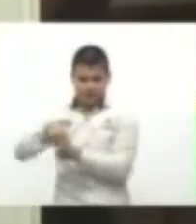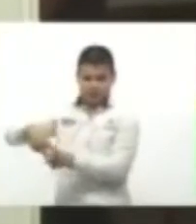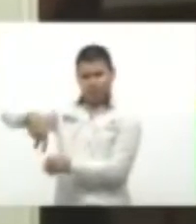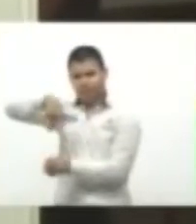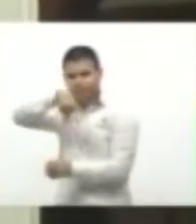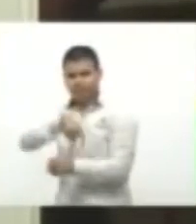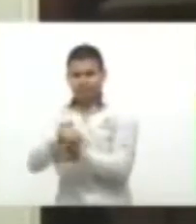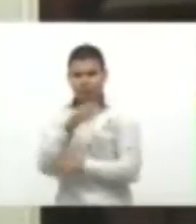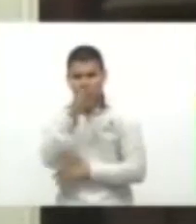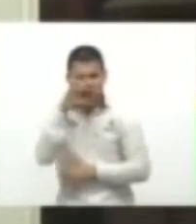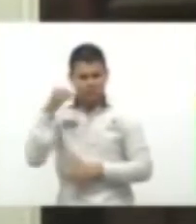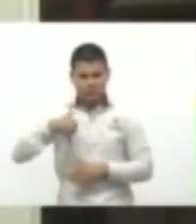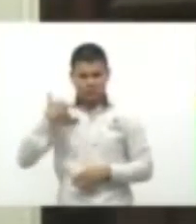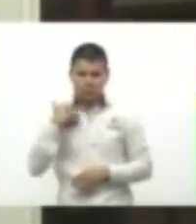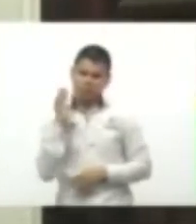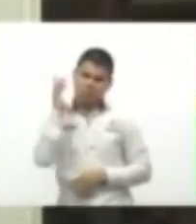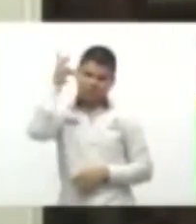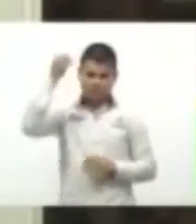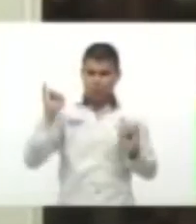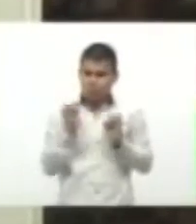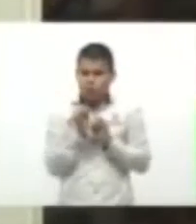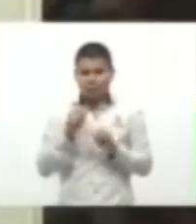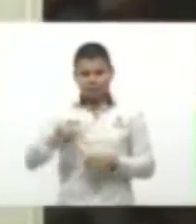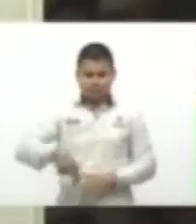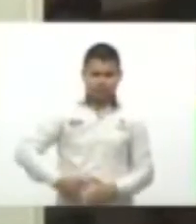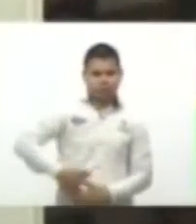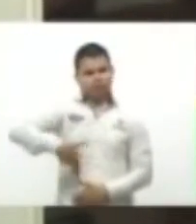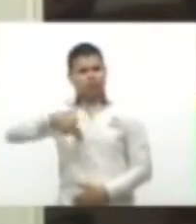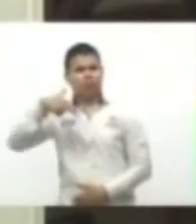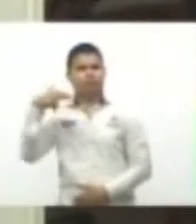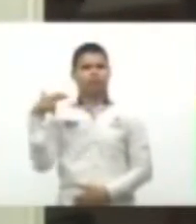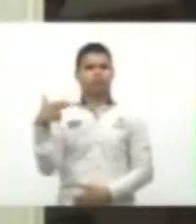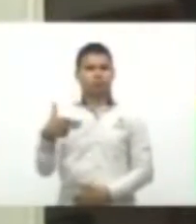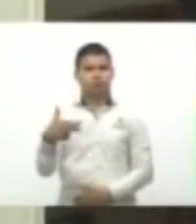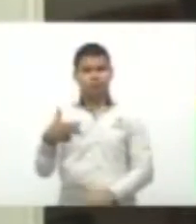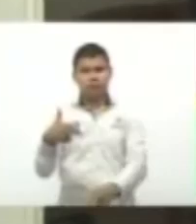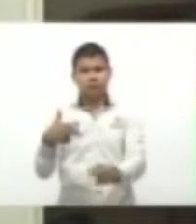un señor, un joven, un hombre alto, delgado, y saca una pistola de la pertina